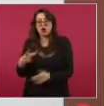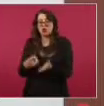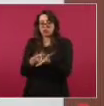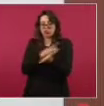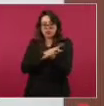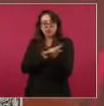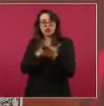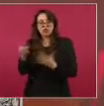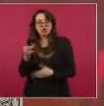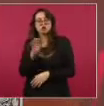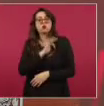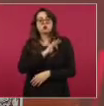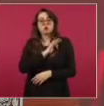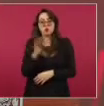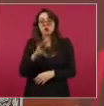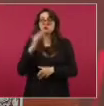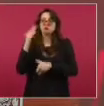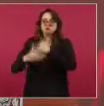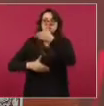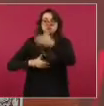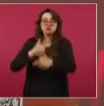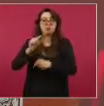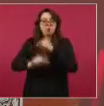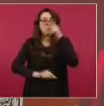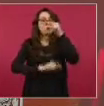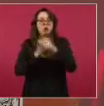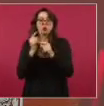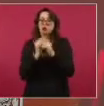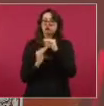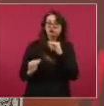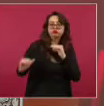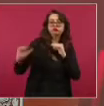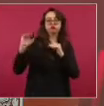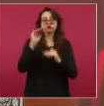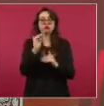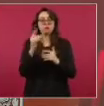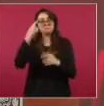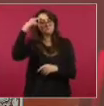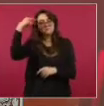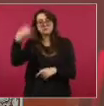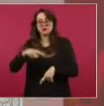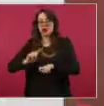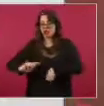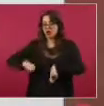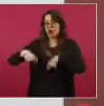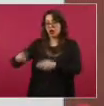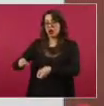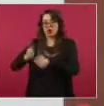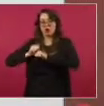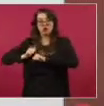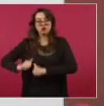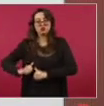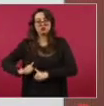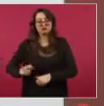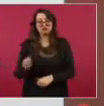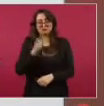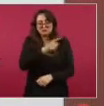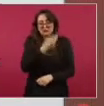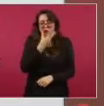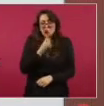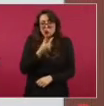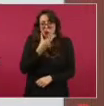ascender a puestos superiores. Está demostrado que el coronel Green rechazó por escrito